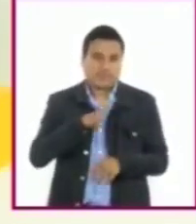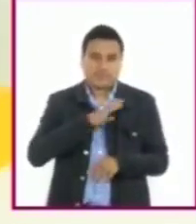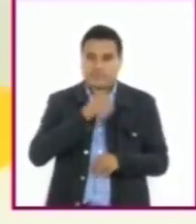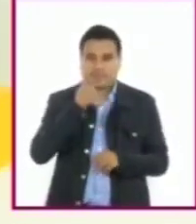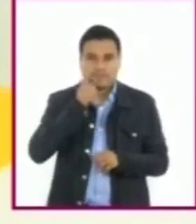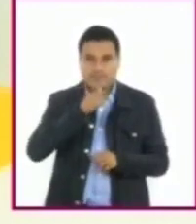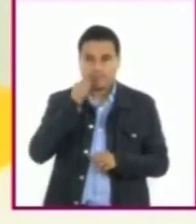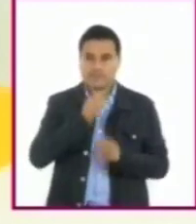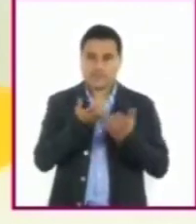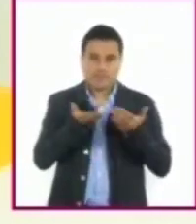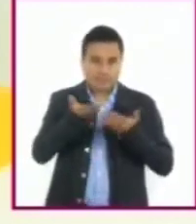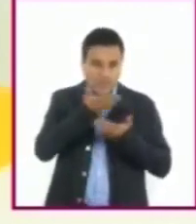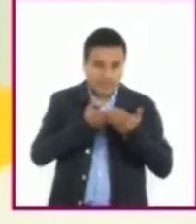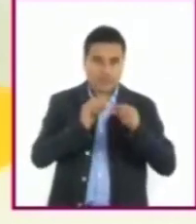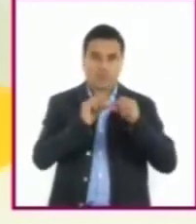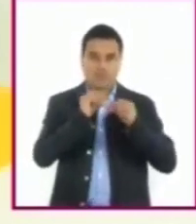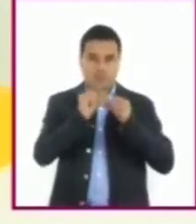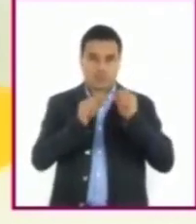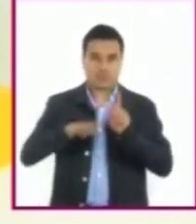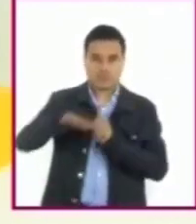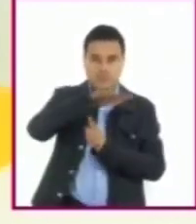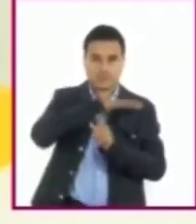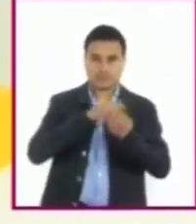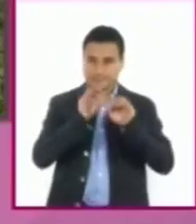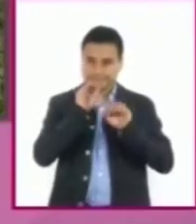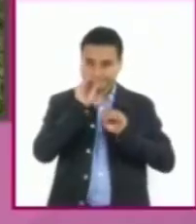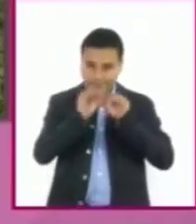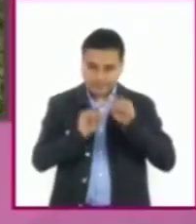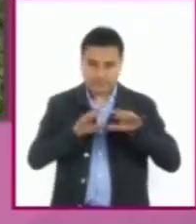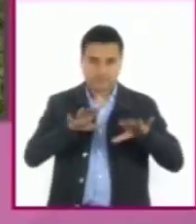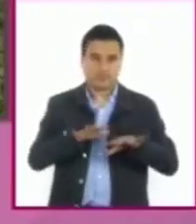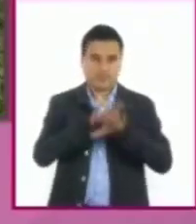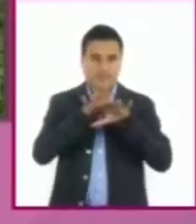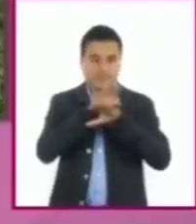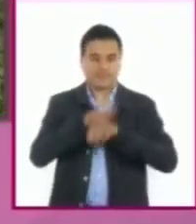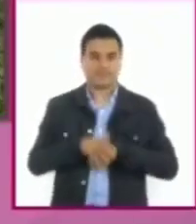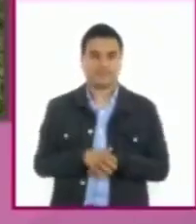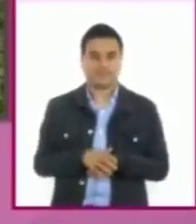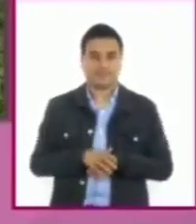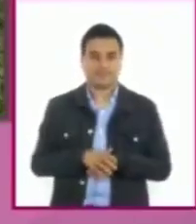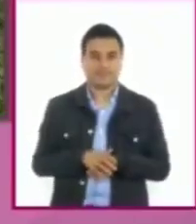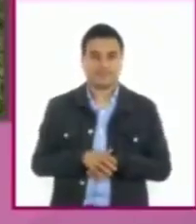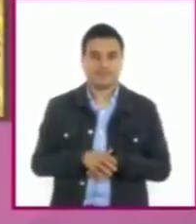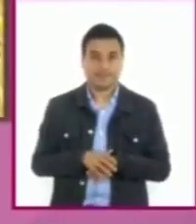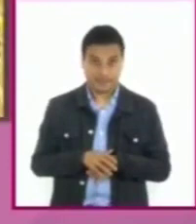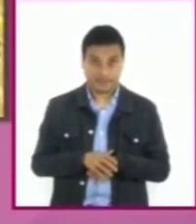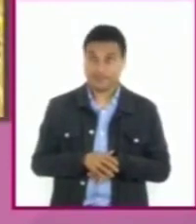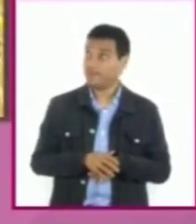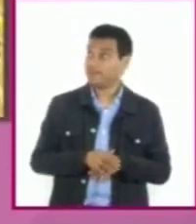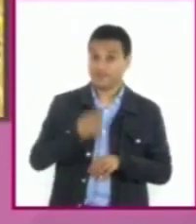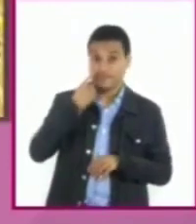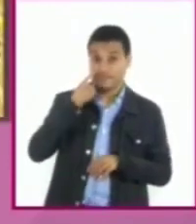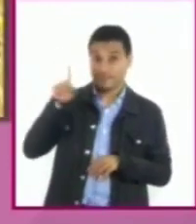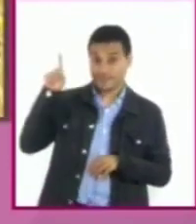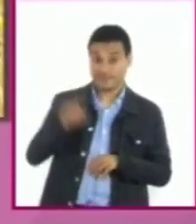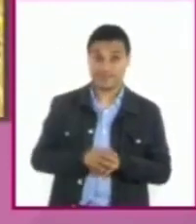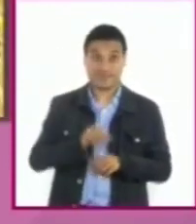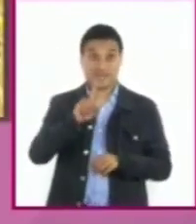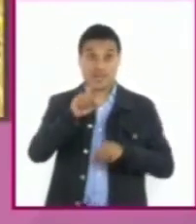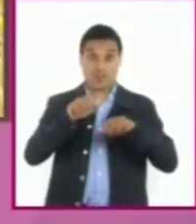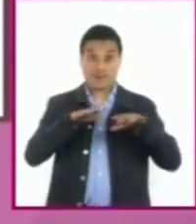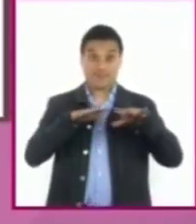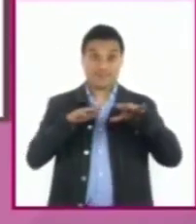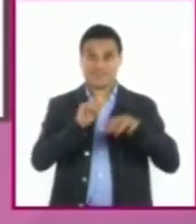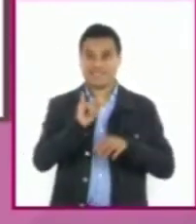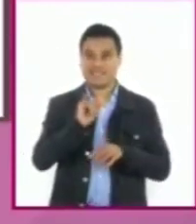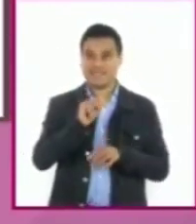lugar a la constante transformación del espacio geográfico. Y entonces, Una presa, por ejemplo, la presa del Infiernillo,